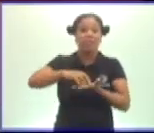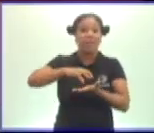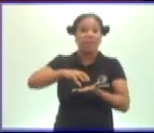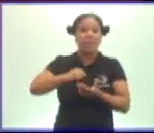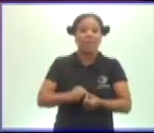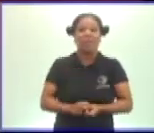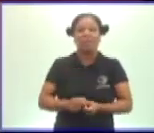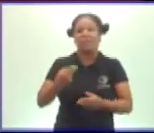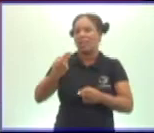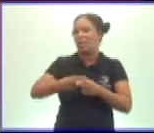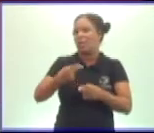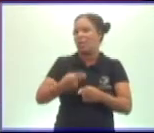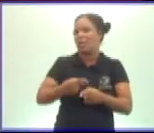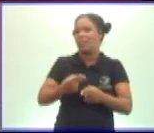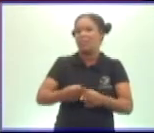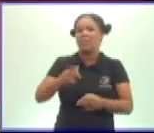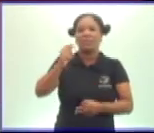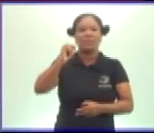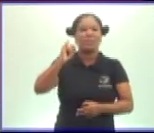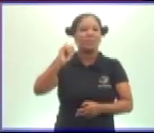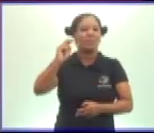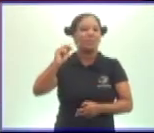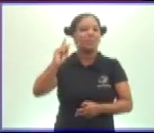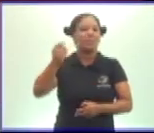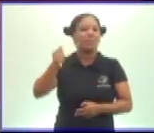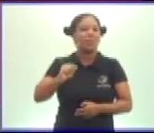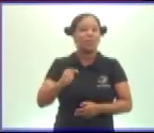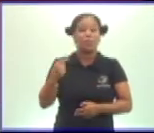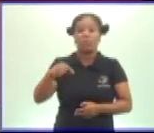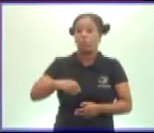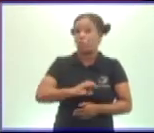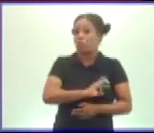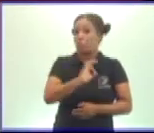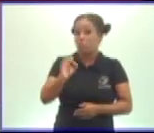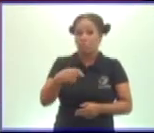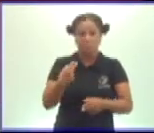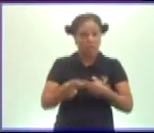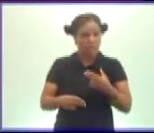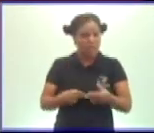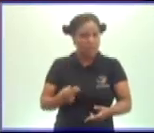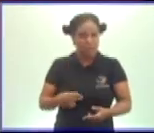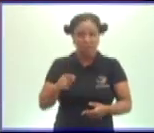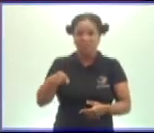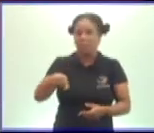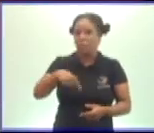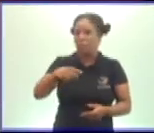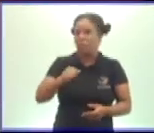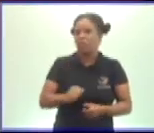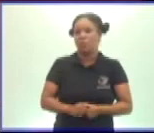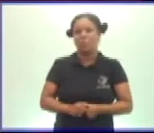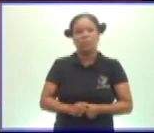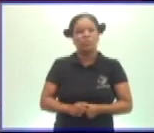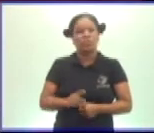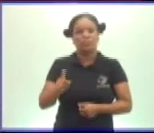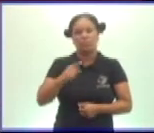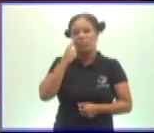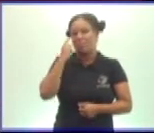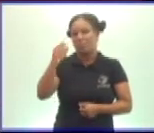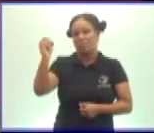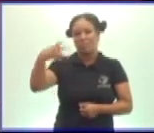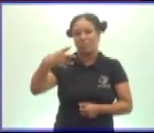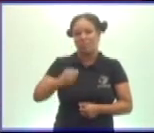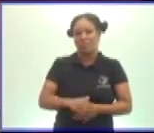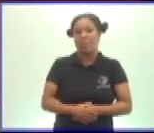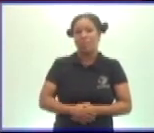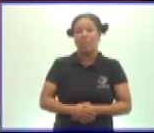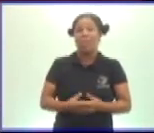Tyndall. Pero esto nunca ocurre en una solución. En una solución no se dispersa un haz de luz. La